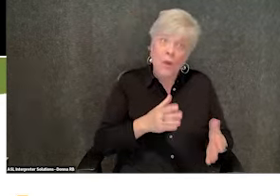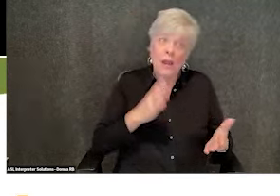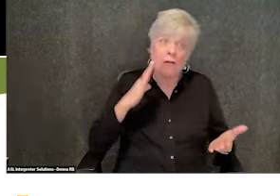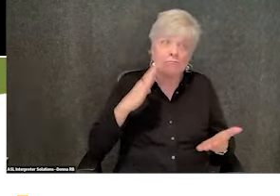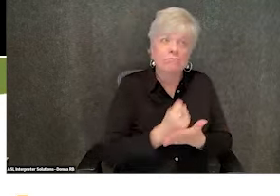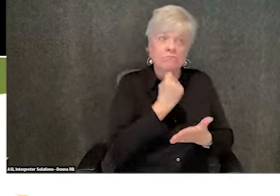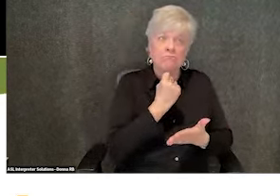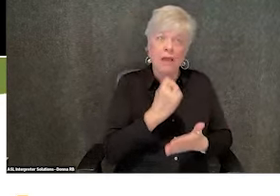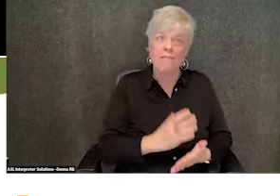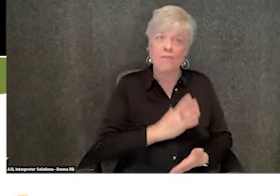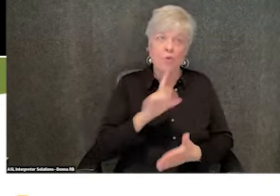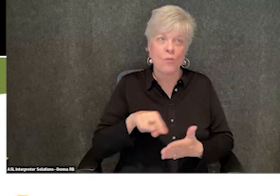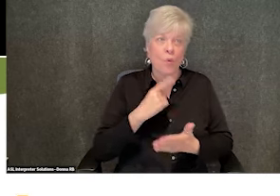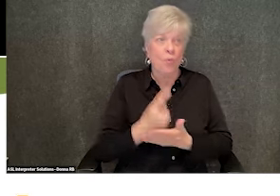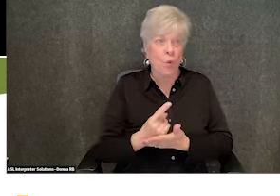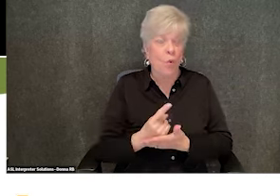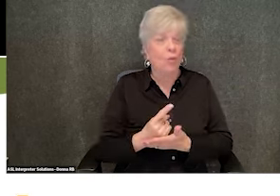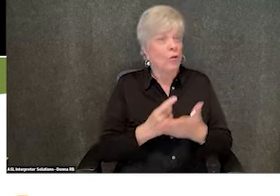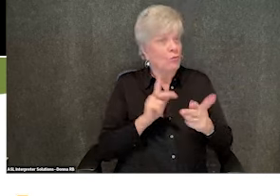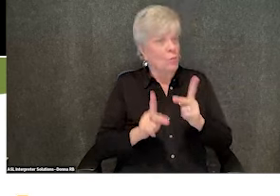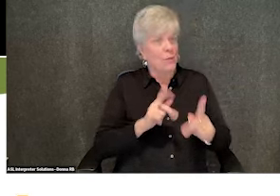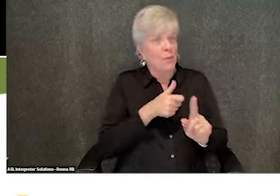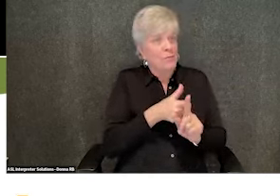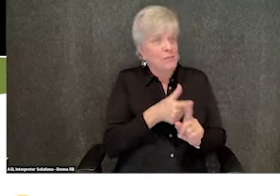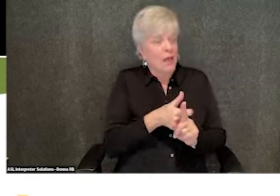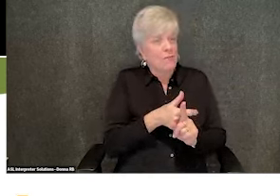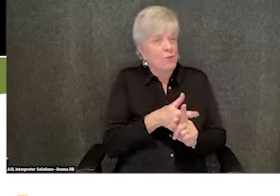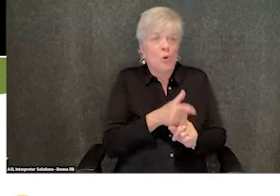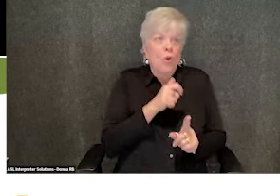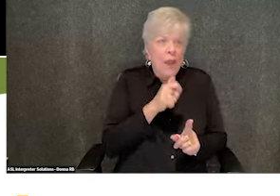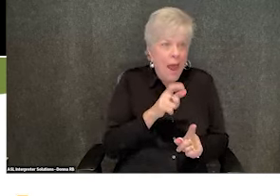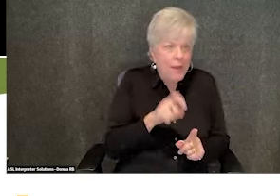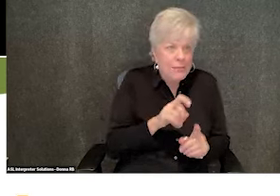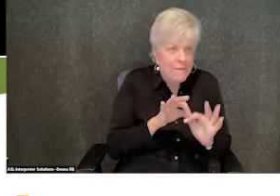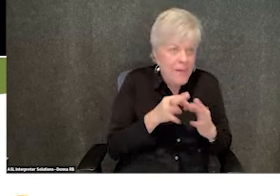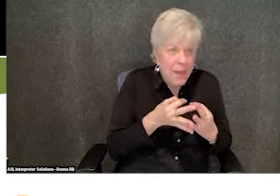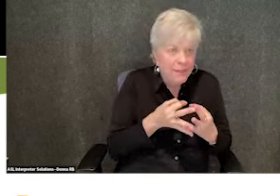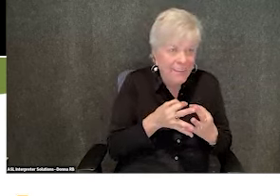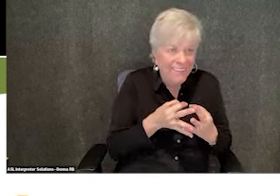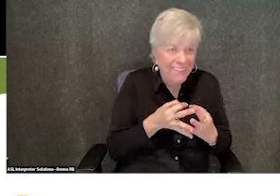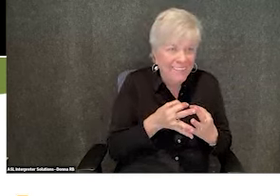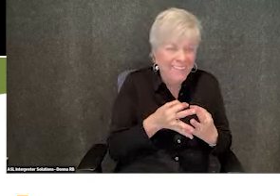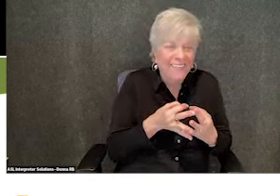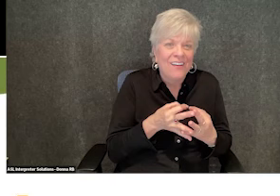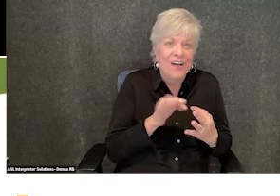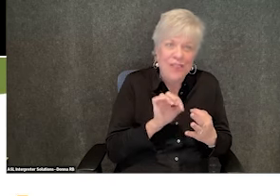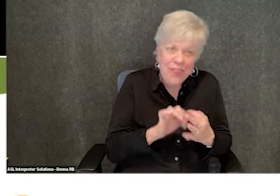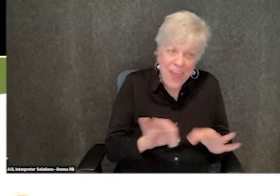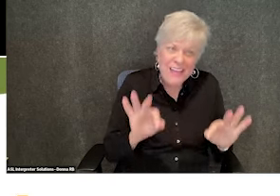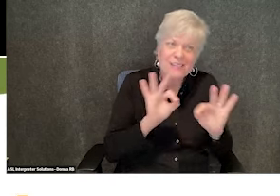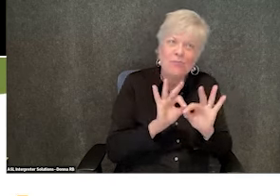de toma de decisiones con apoyo es la forma de asignar un papel formal a las personas que